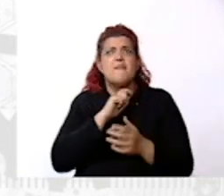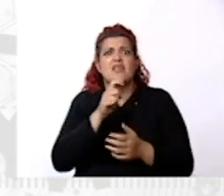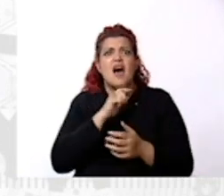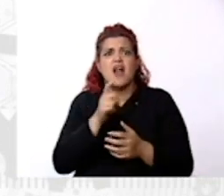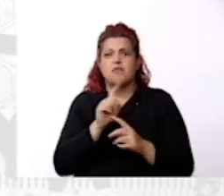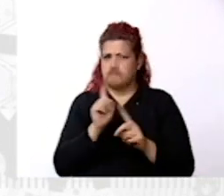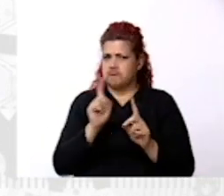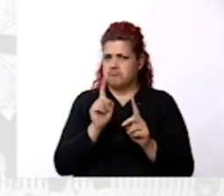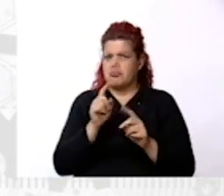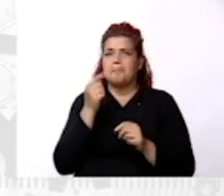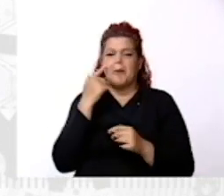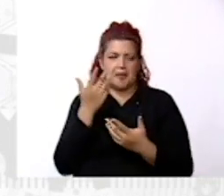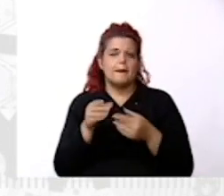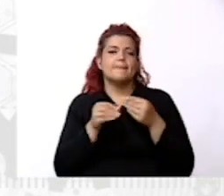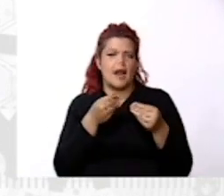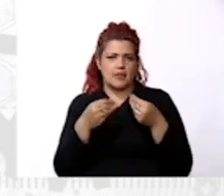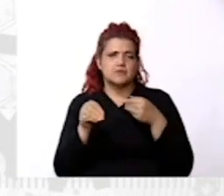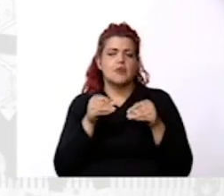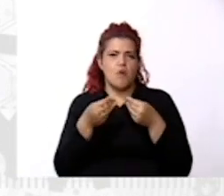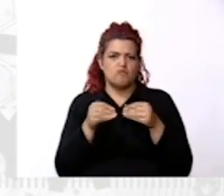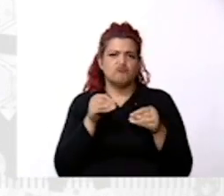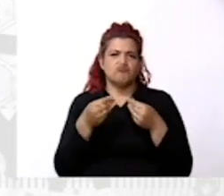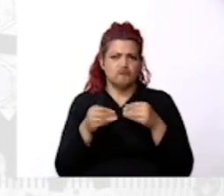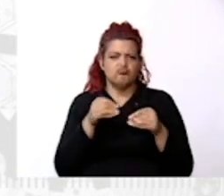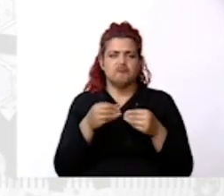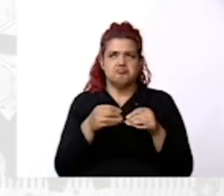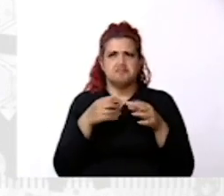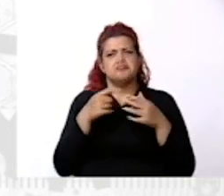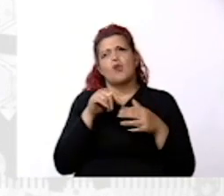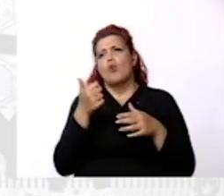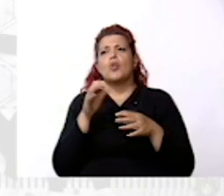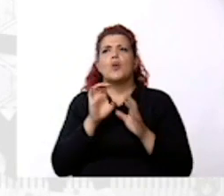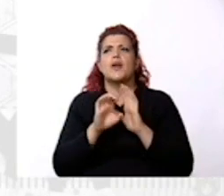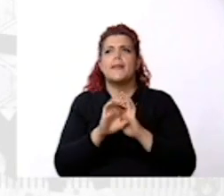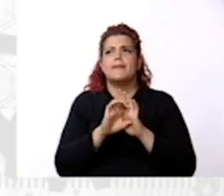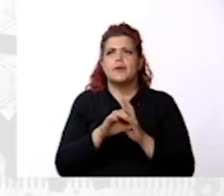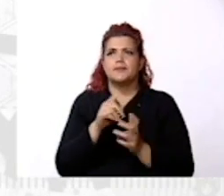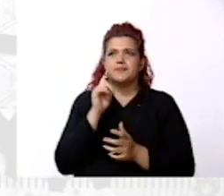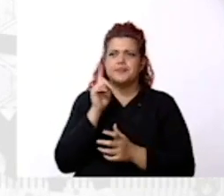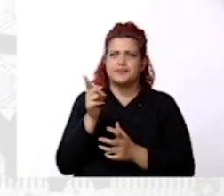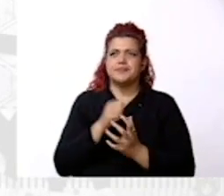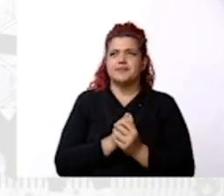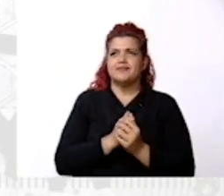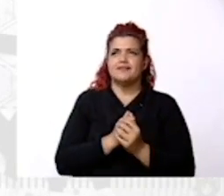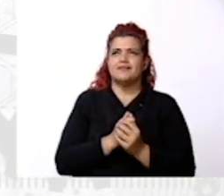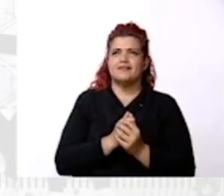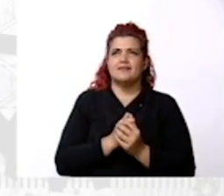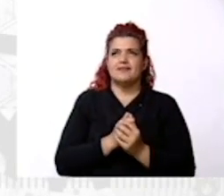hierro. También hay de plástico. Veamos otro ejemplo.